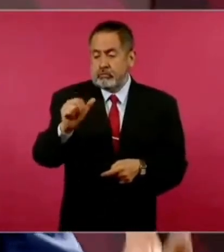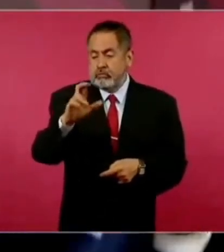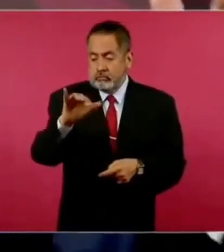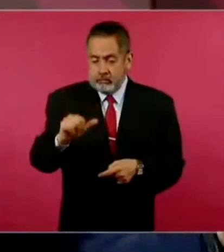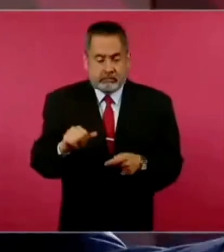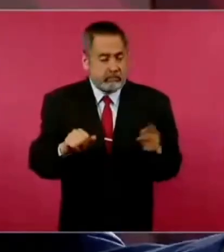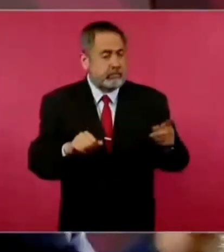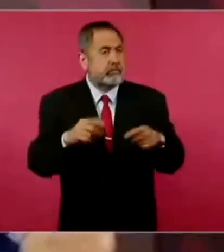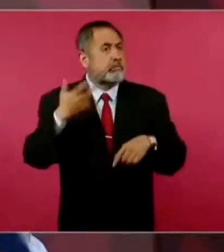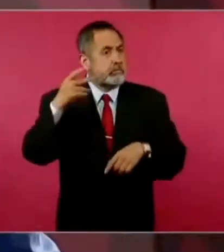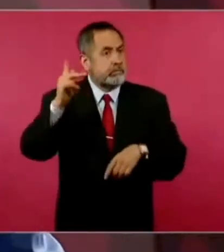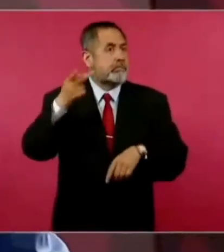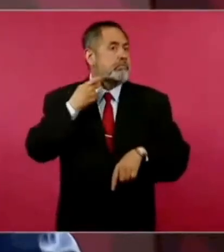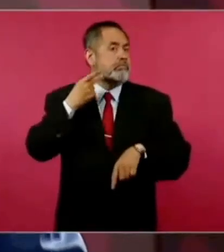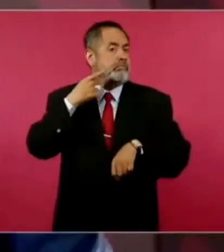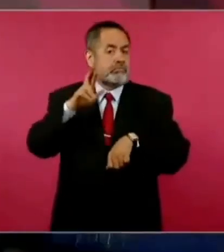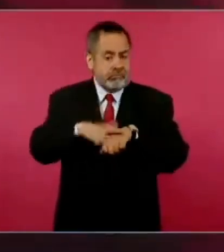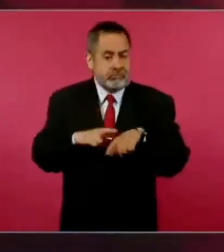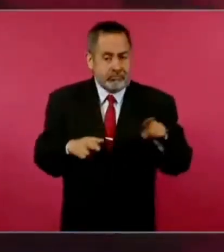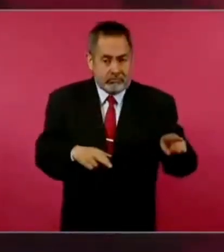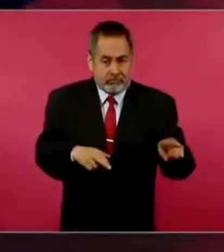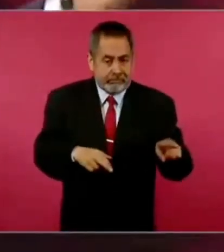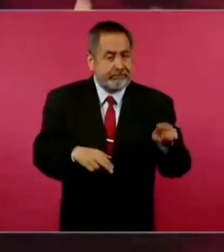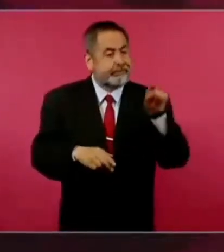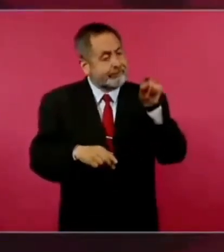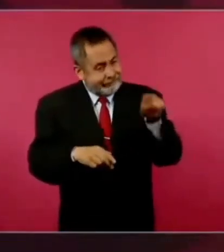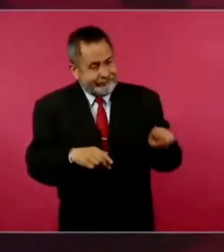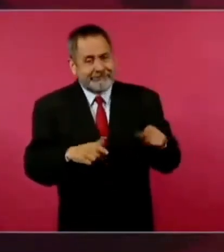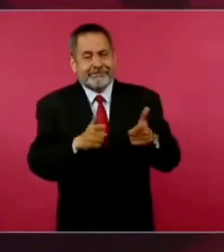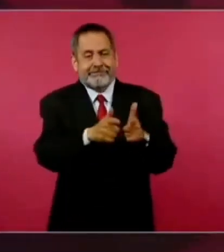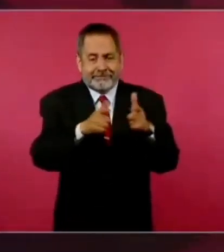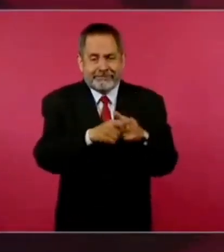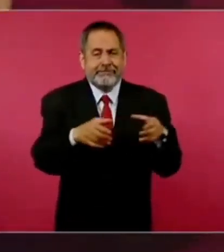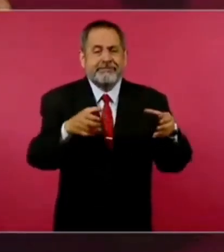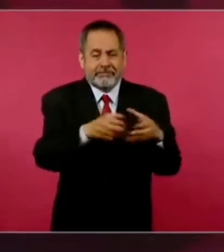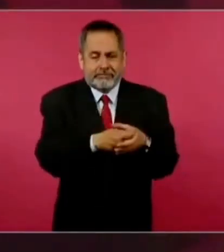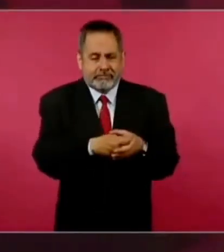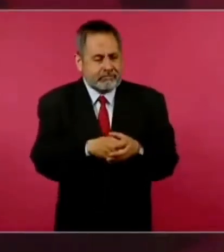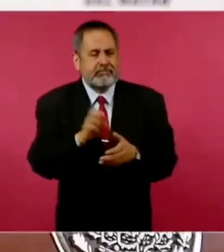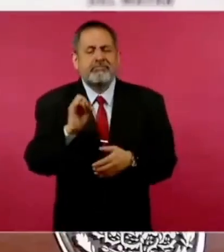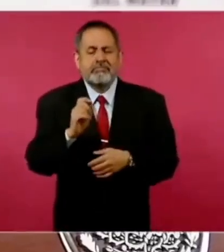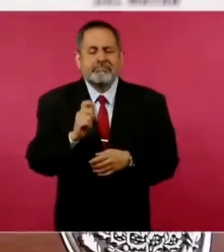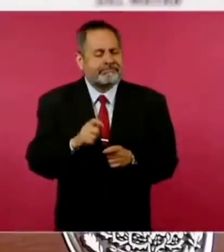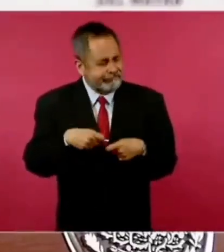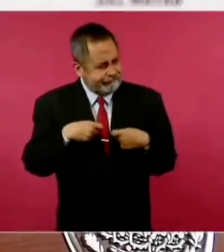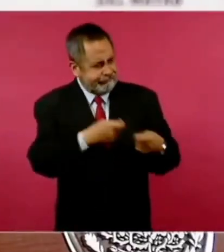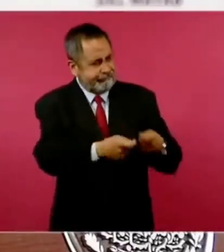fue el procurador y era ese grupo, fue una concesión,